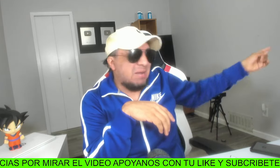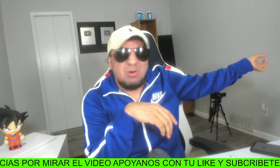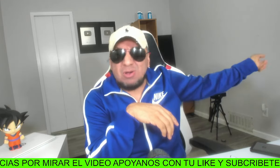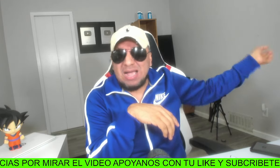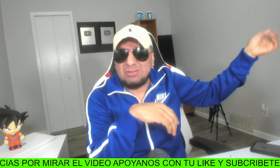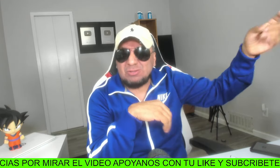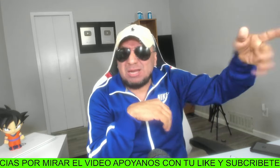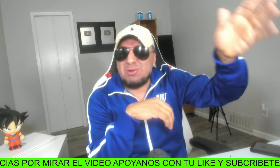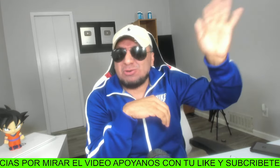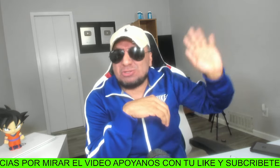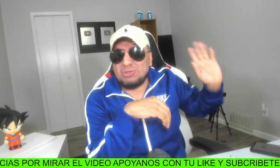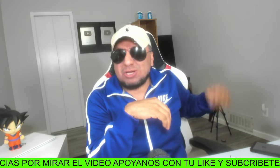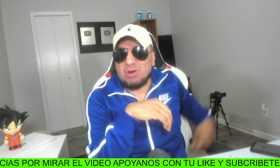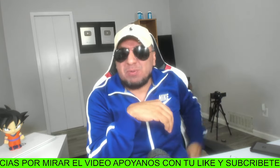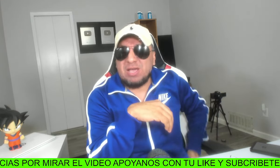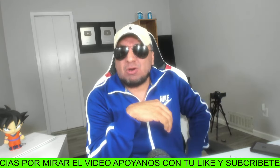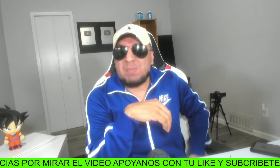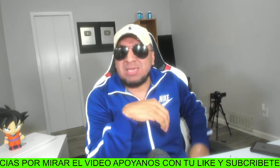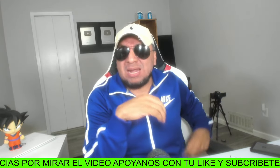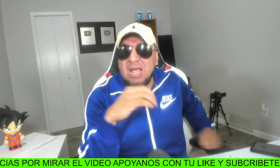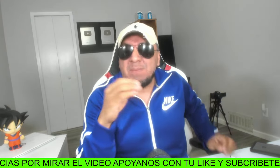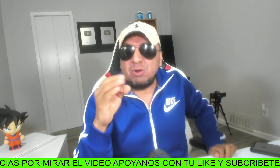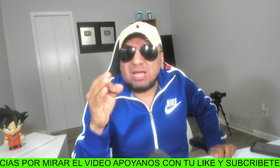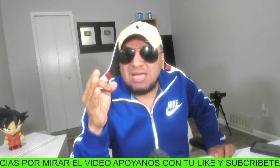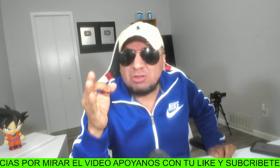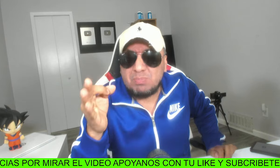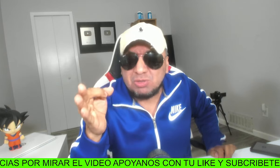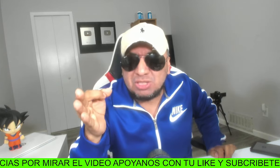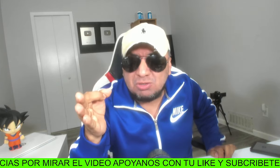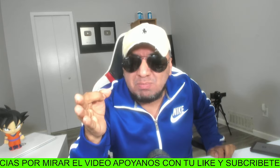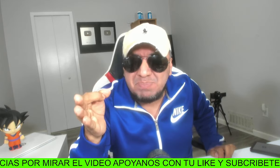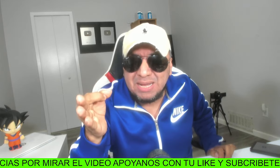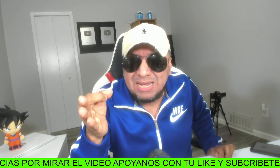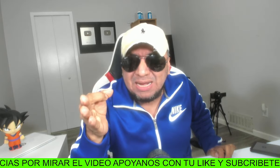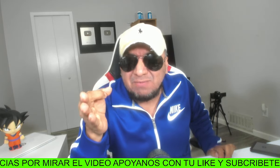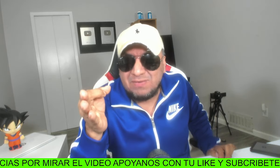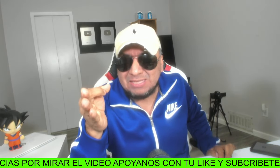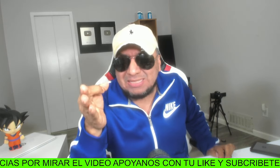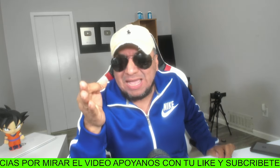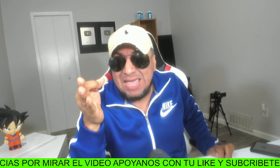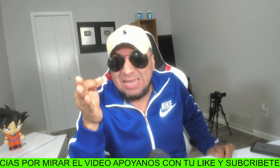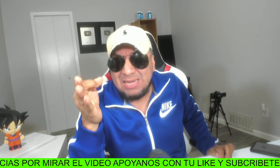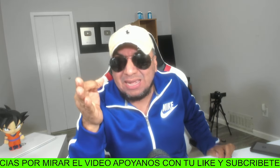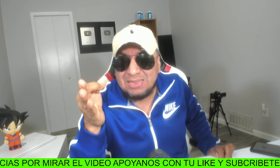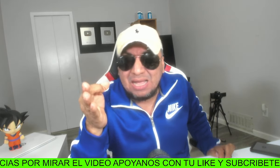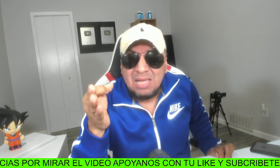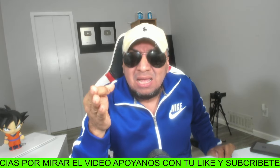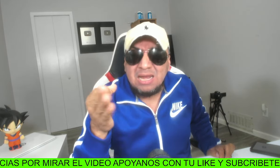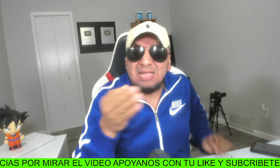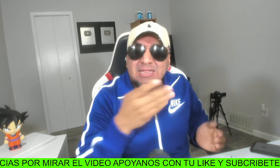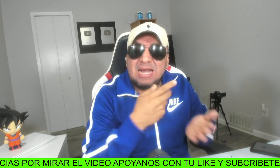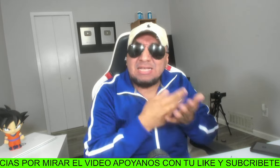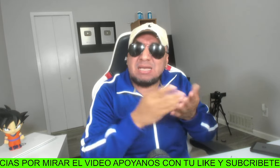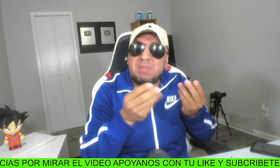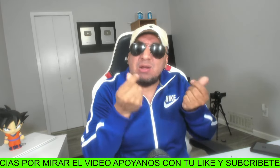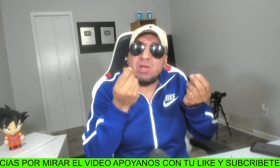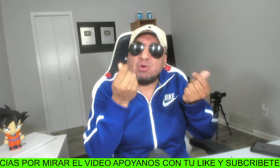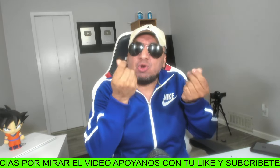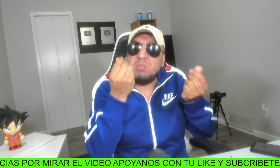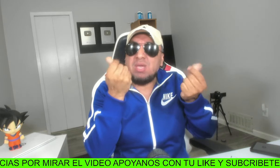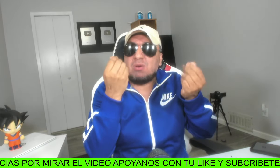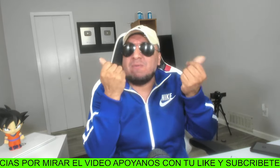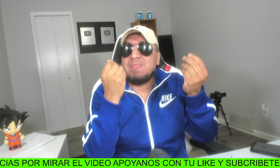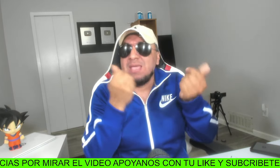Ahí tenemos los gatos, tenemos los chuchos que nos pueden acompañar, porque a esta oposición pírrica, nefasta e inecta le interesa más